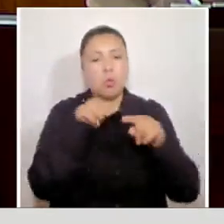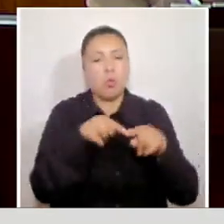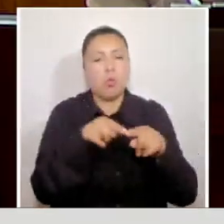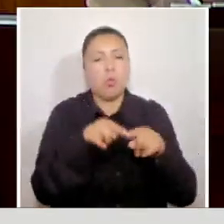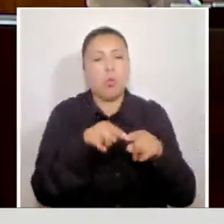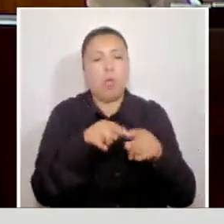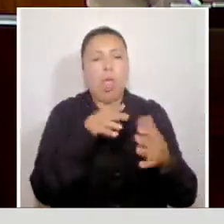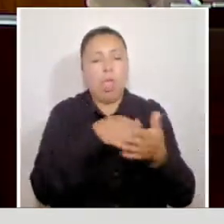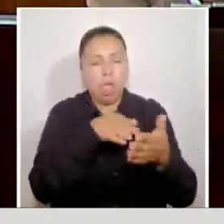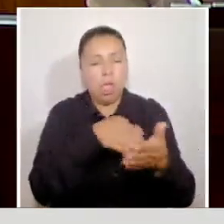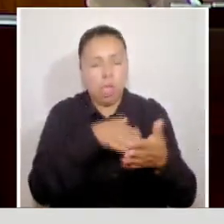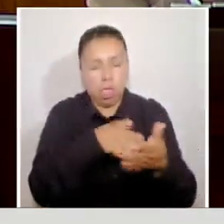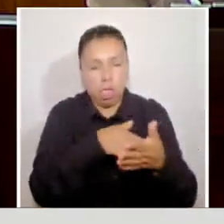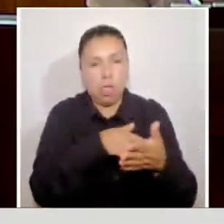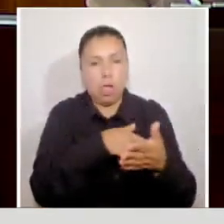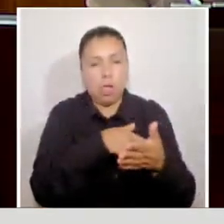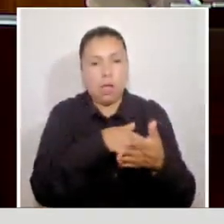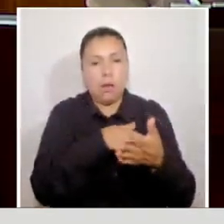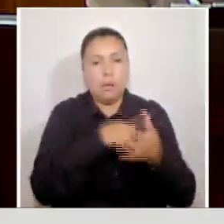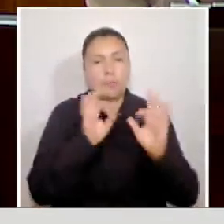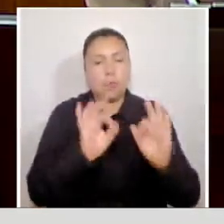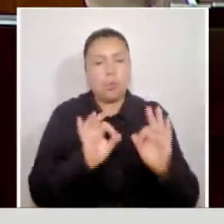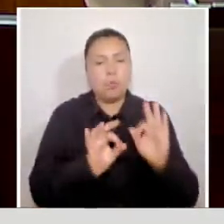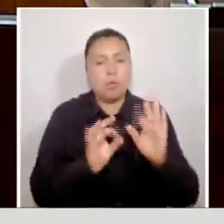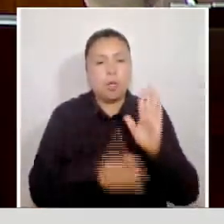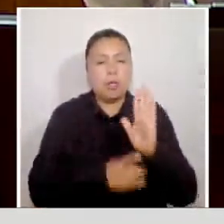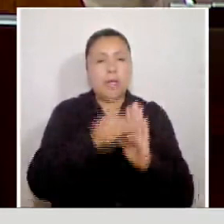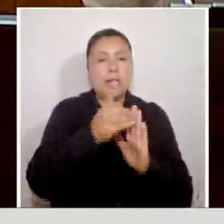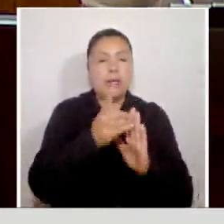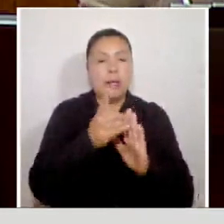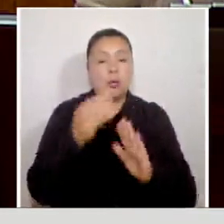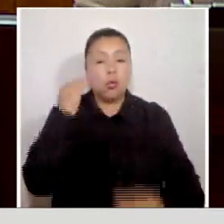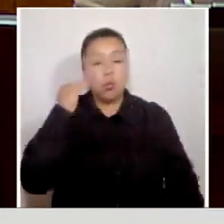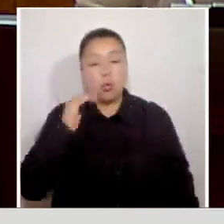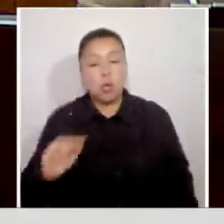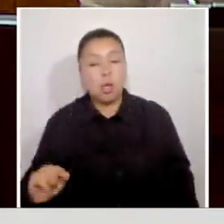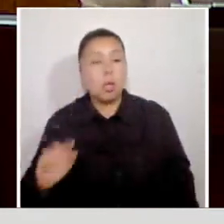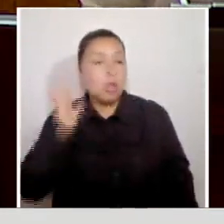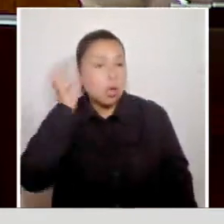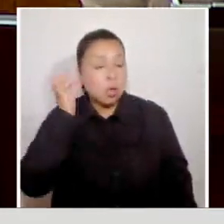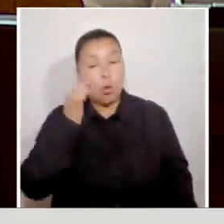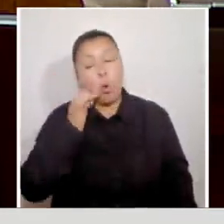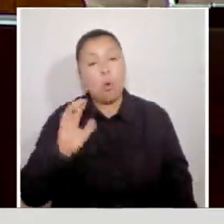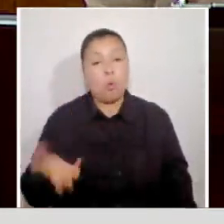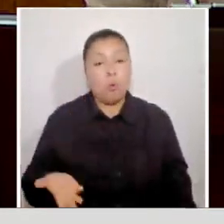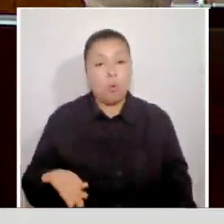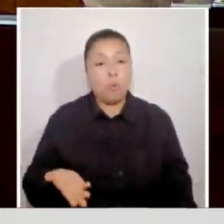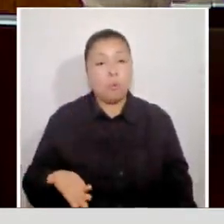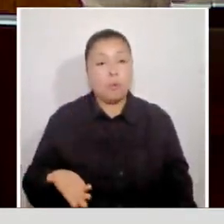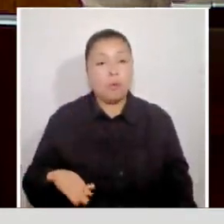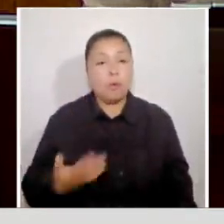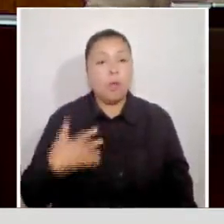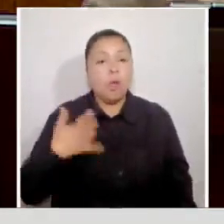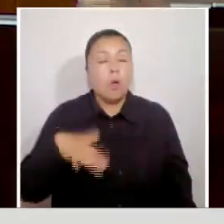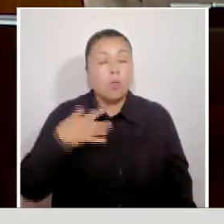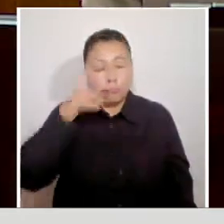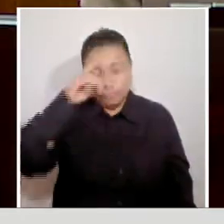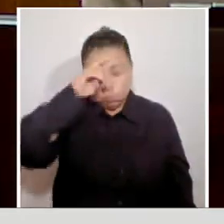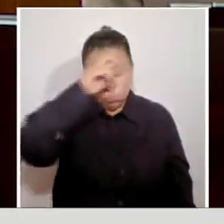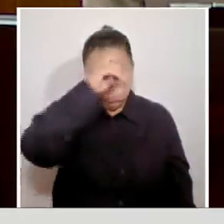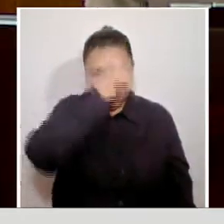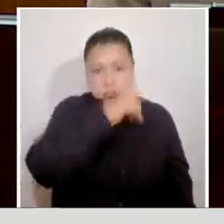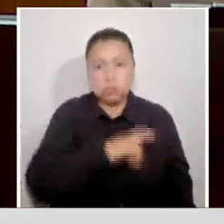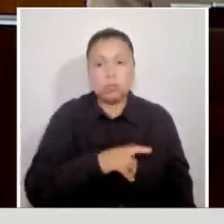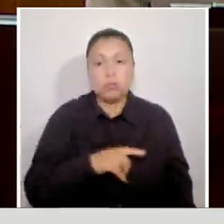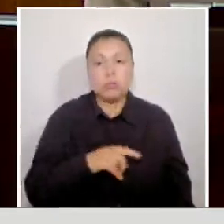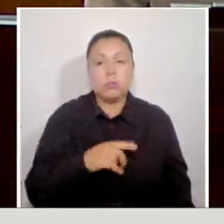yaliz el normal desarrollo de de ese niño o de esa niña es tremendamente complejo reparar